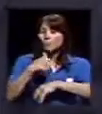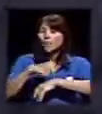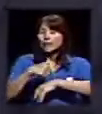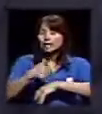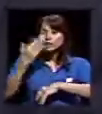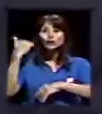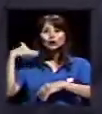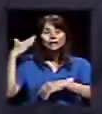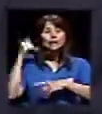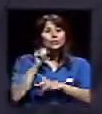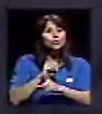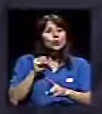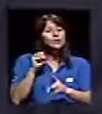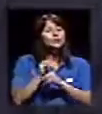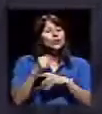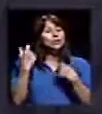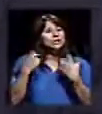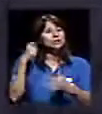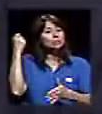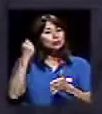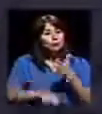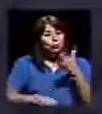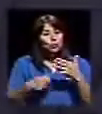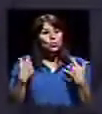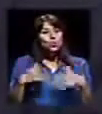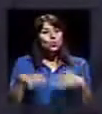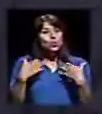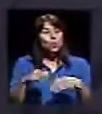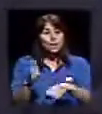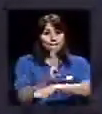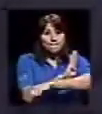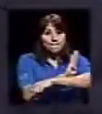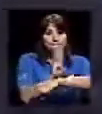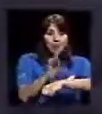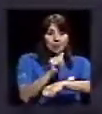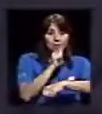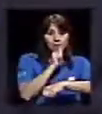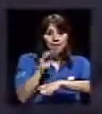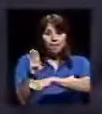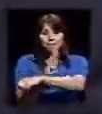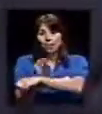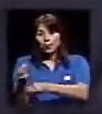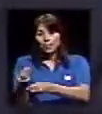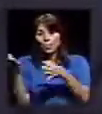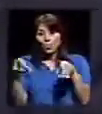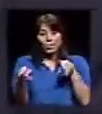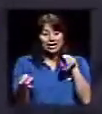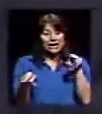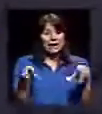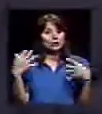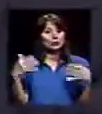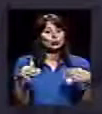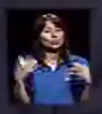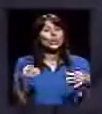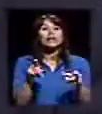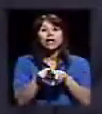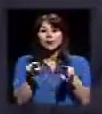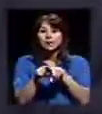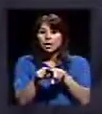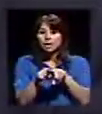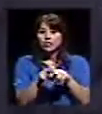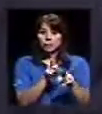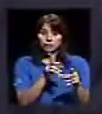enfrentamientos fuertes, banca estatal, banca privada, o dentro de los mismos bancos privados, grandes,